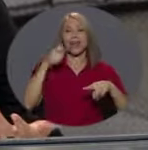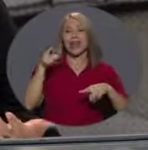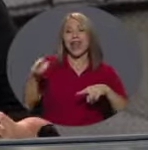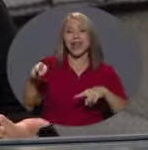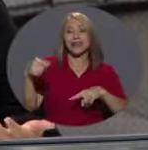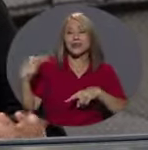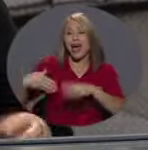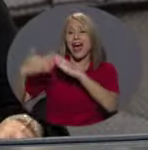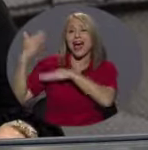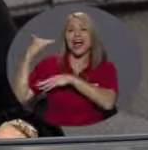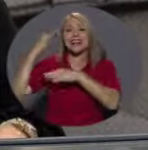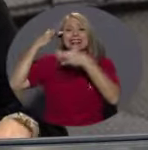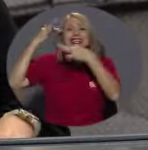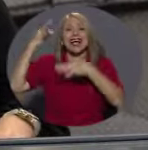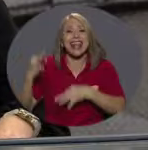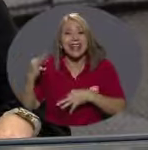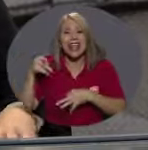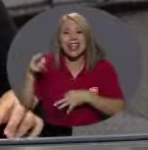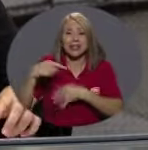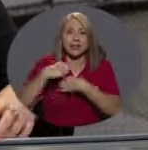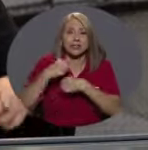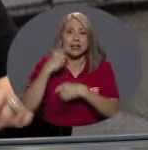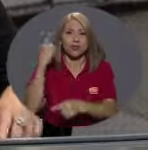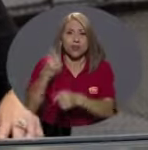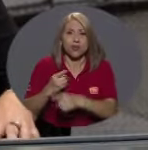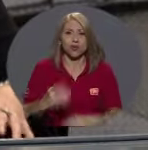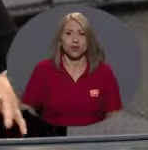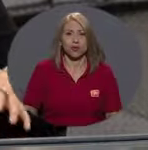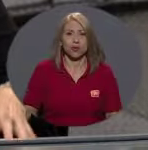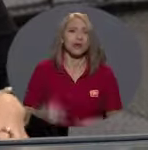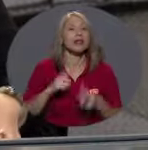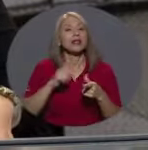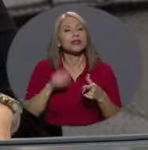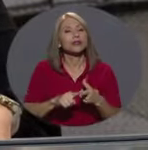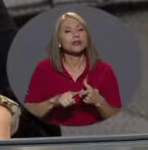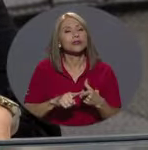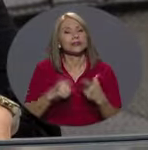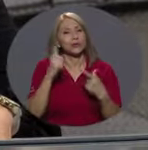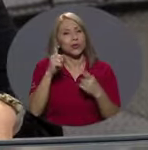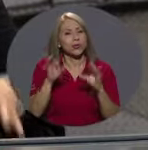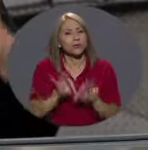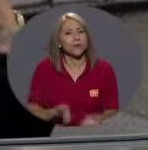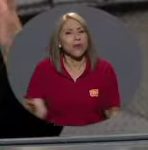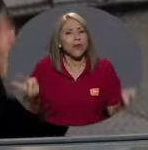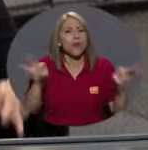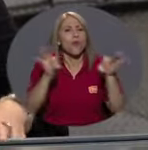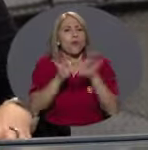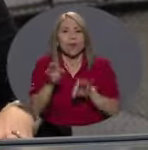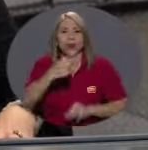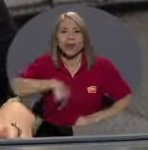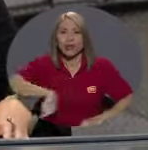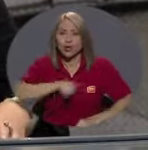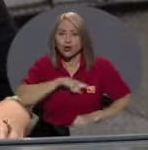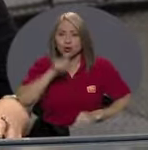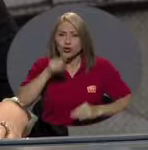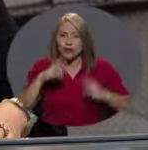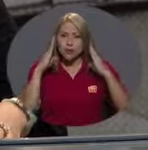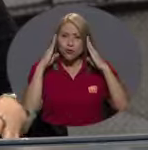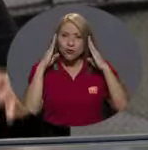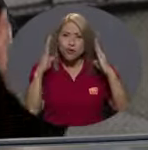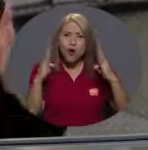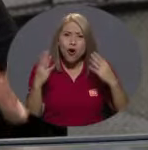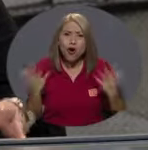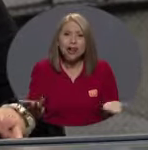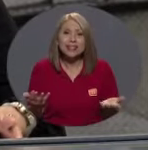han creído que han venido haciendo lo correcto. Entonces ahora yo creo que una de las cosas más importantes en las que nos tenemos que focalizar